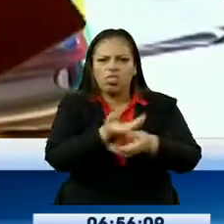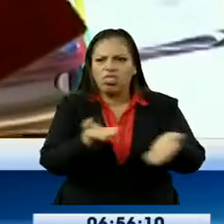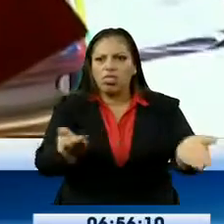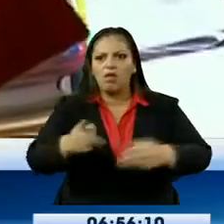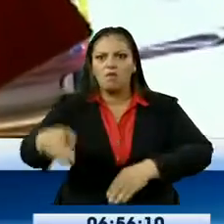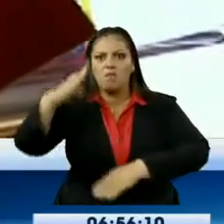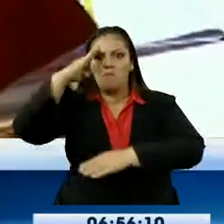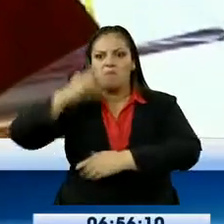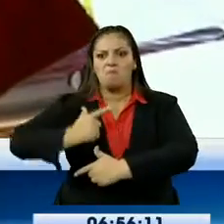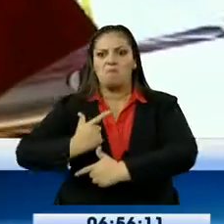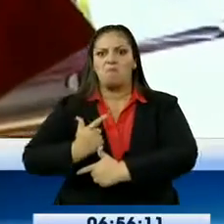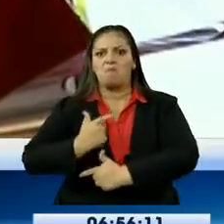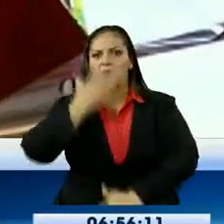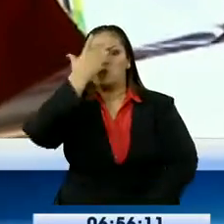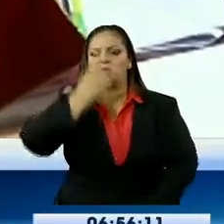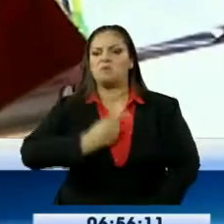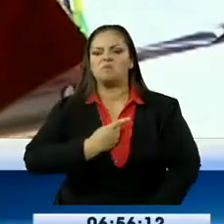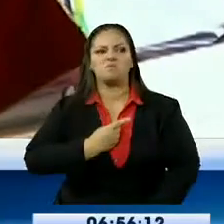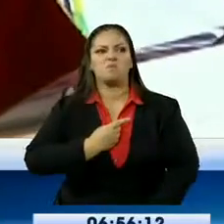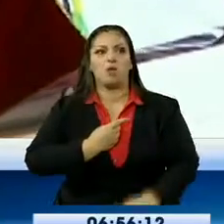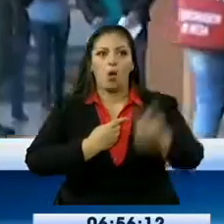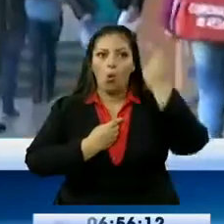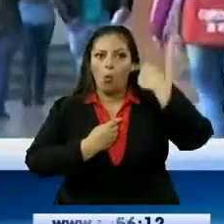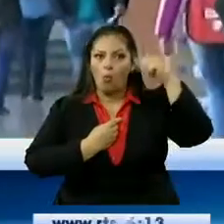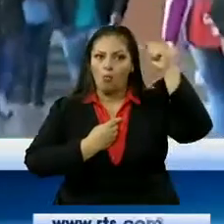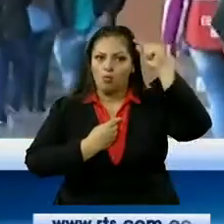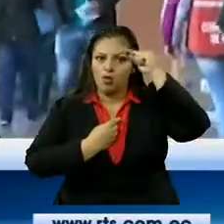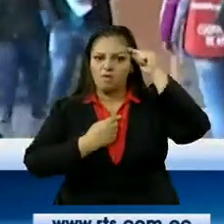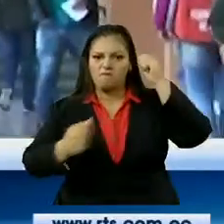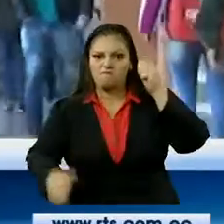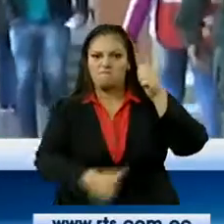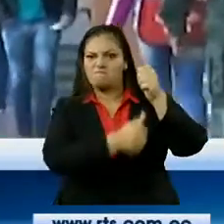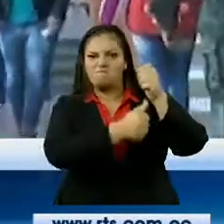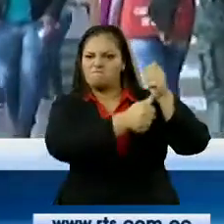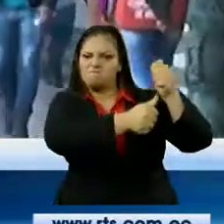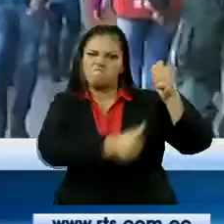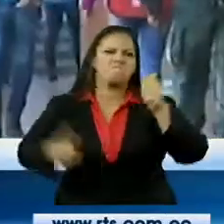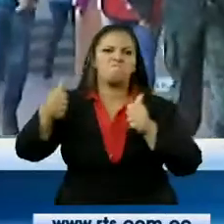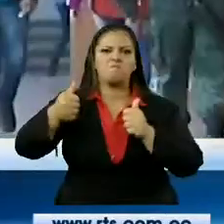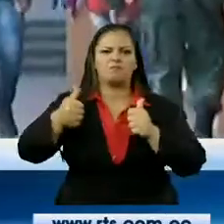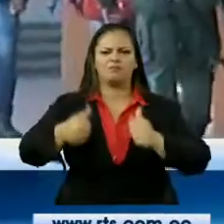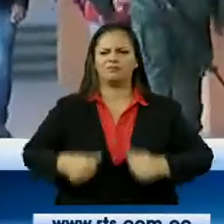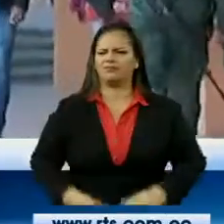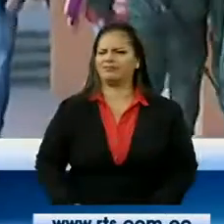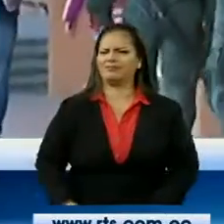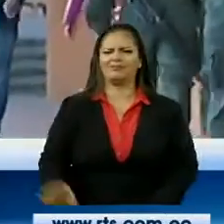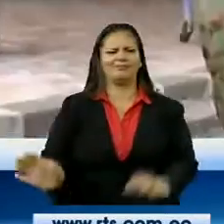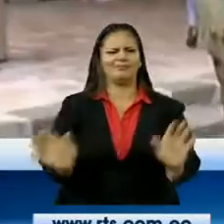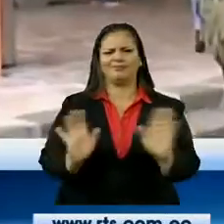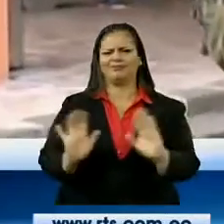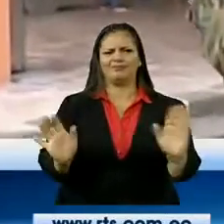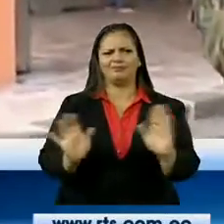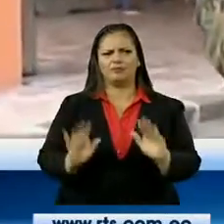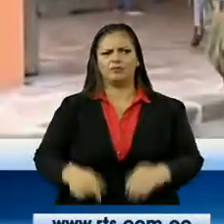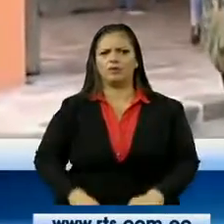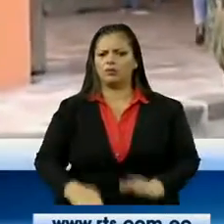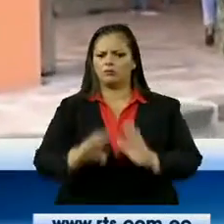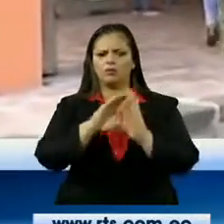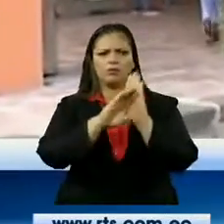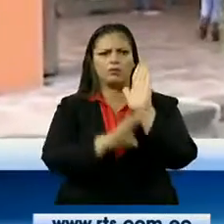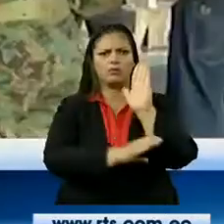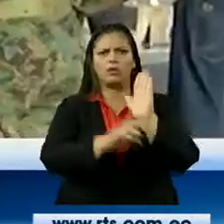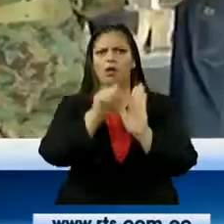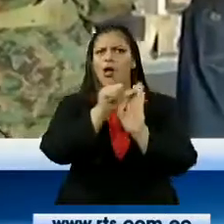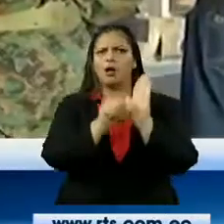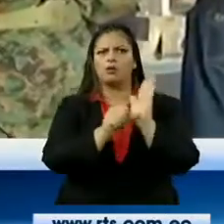supuesta sublevación de su comando ante la falta de resultados electorales. Dijo que mantiene estricta sujeción a lo que dispone el artículo